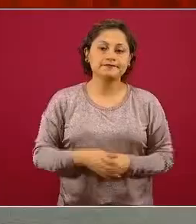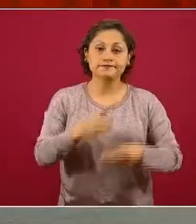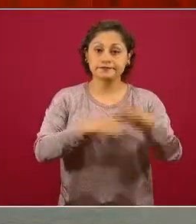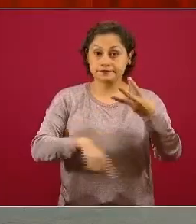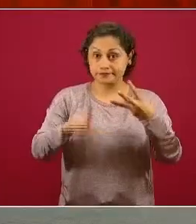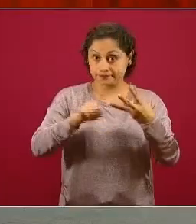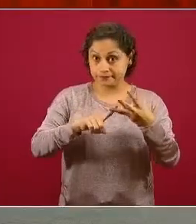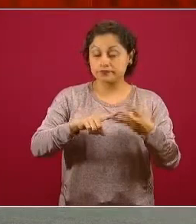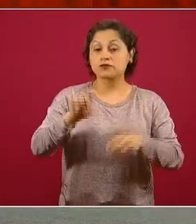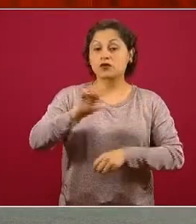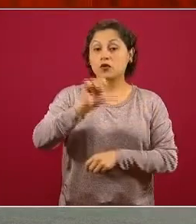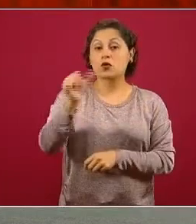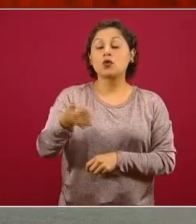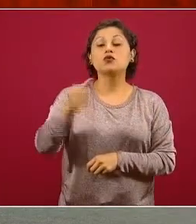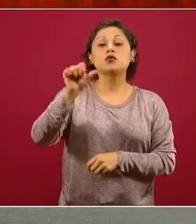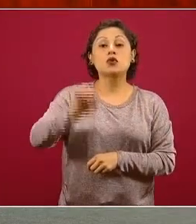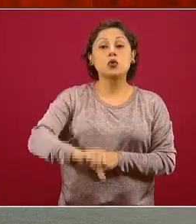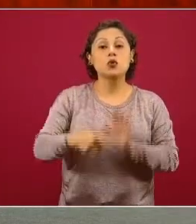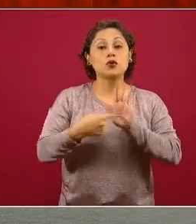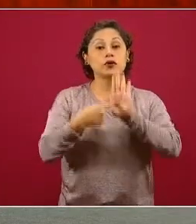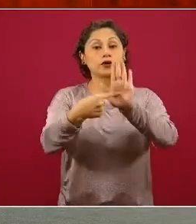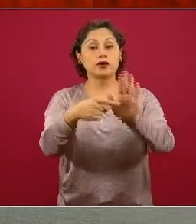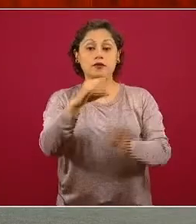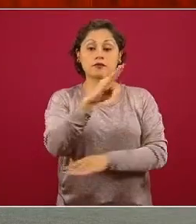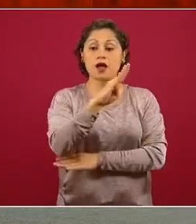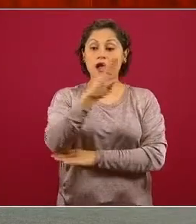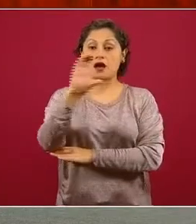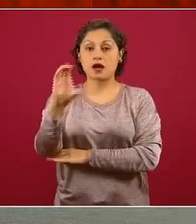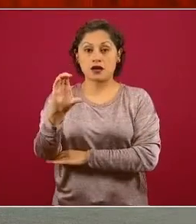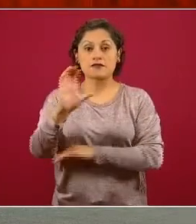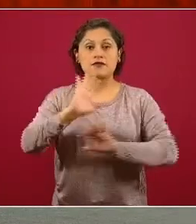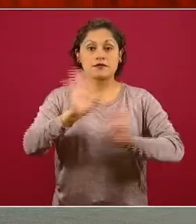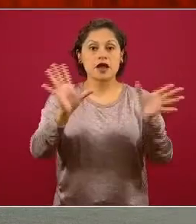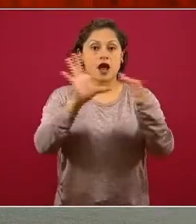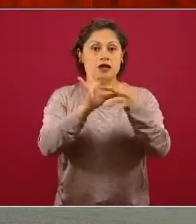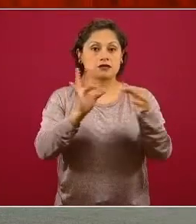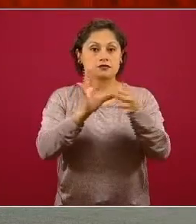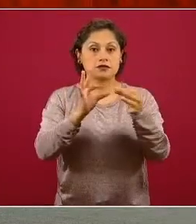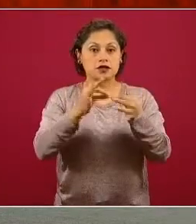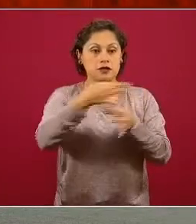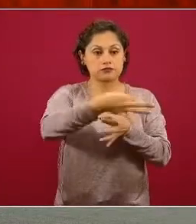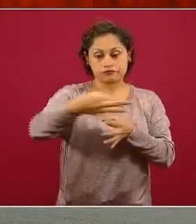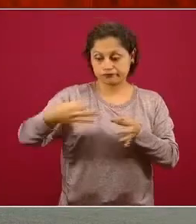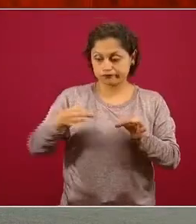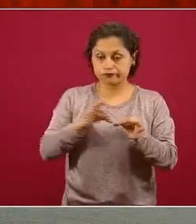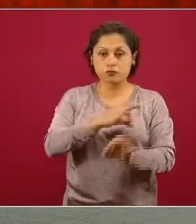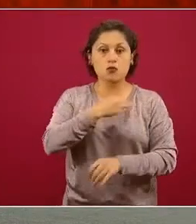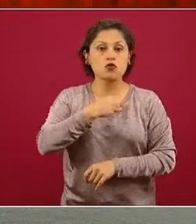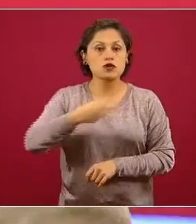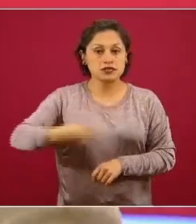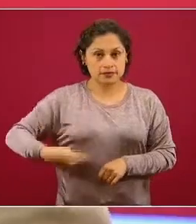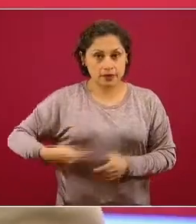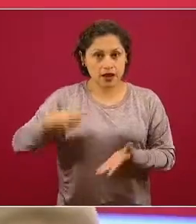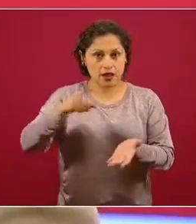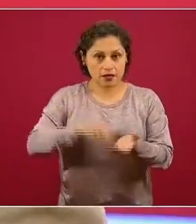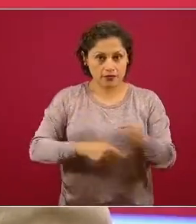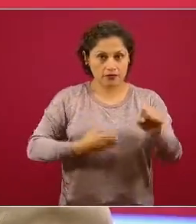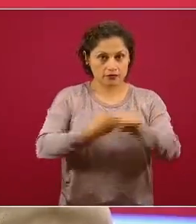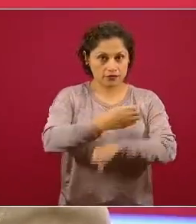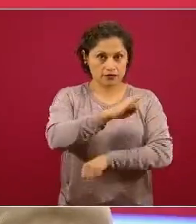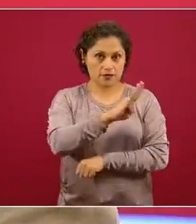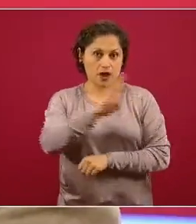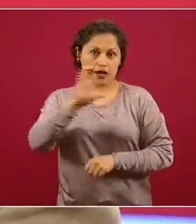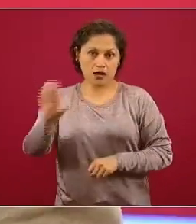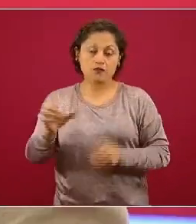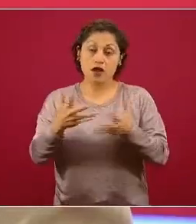de Baja California, vimos los detalles de la distribución municipal. Baja California es un estado geográficamente